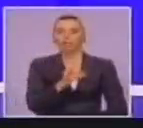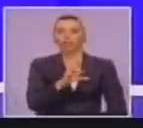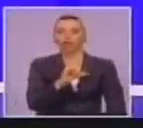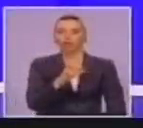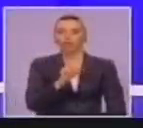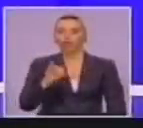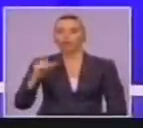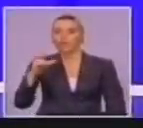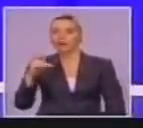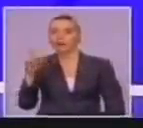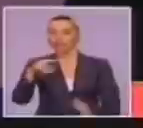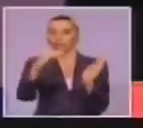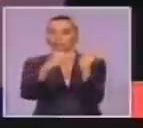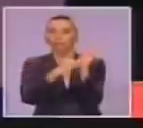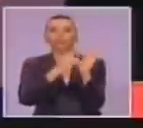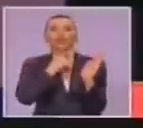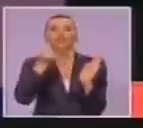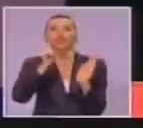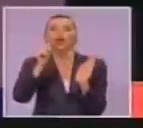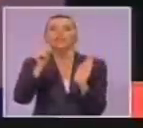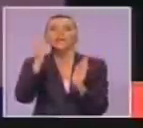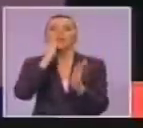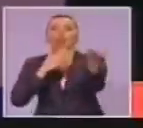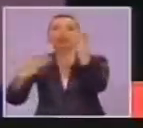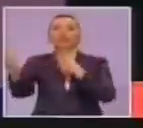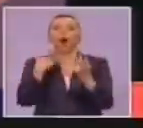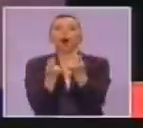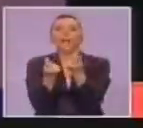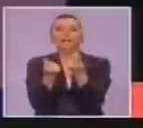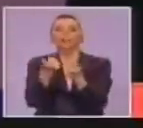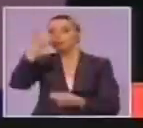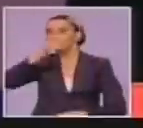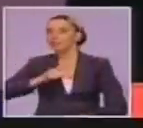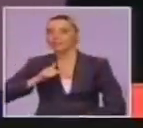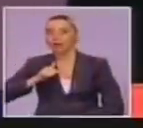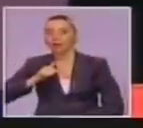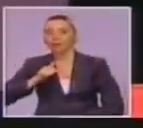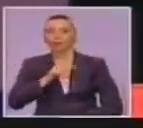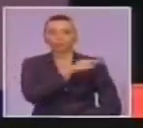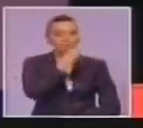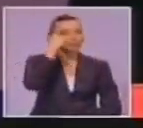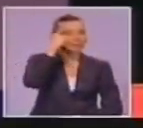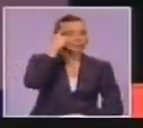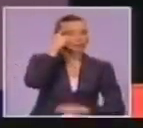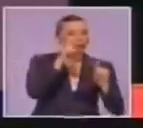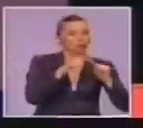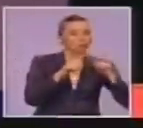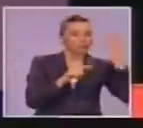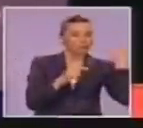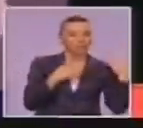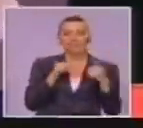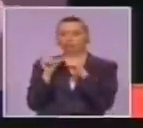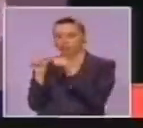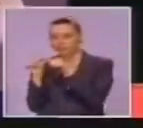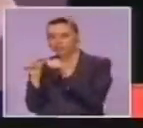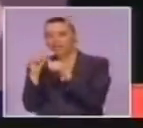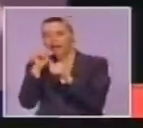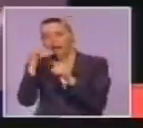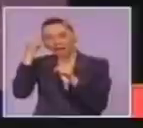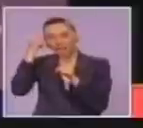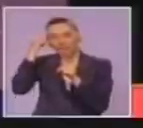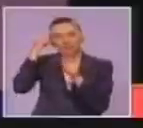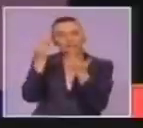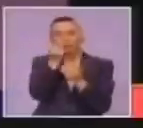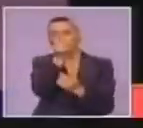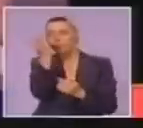que dejó estipulado que no quería ningún tipo de donación que fuera privada. ¿Usted pensó eso alguna vez? Y quiero insistirle si hay alguna cifra en la